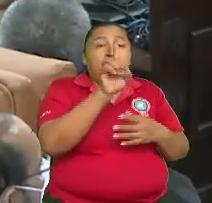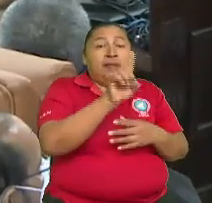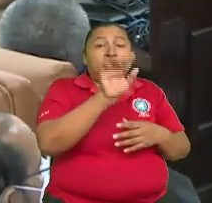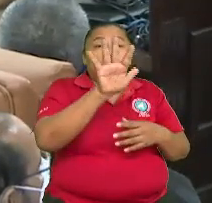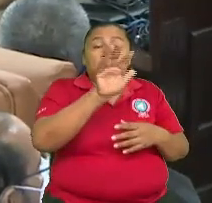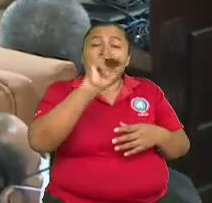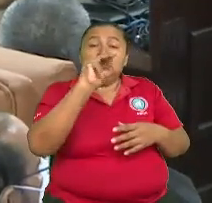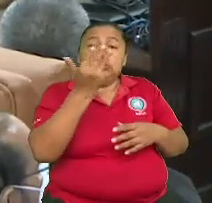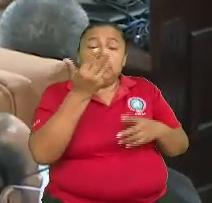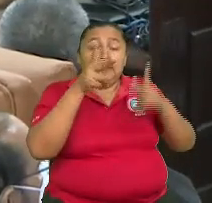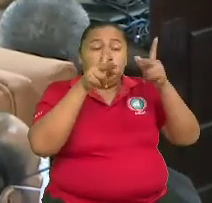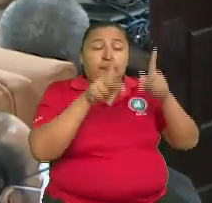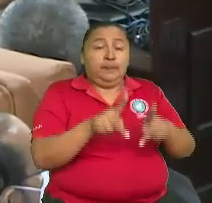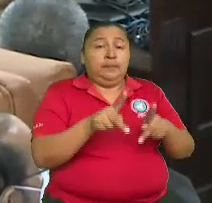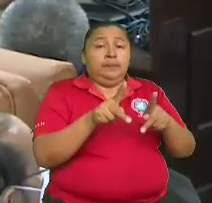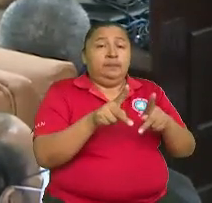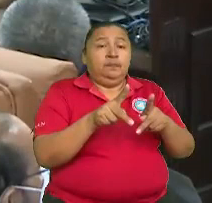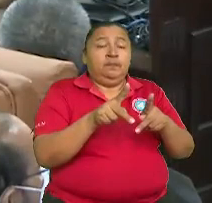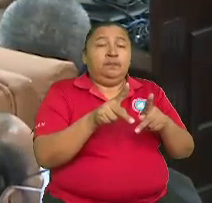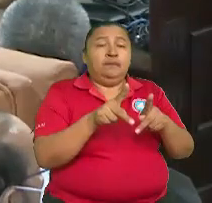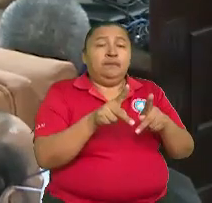159 personas